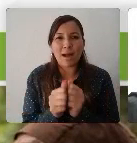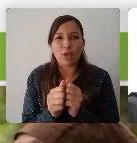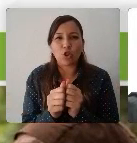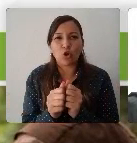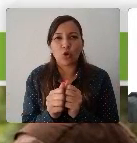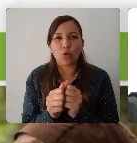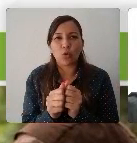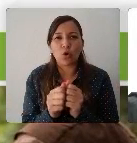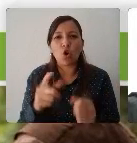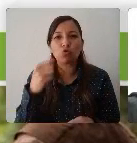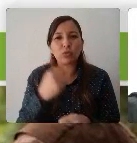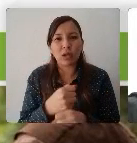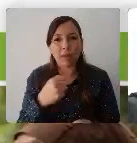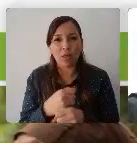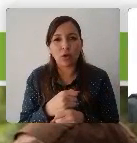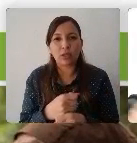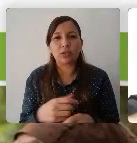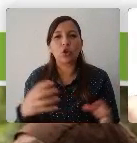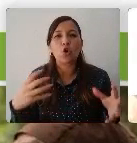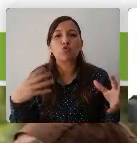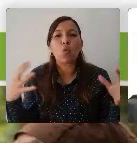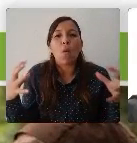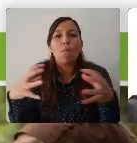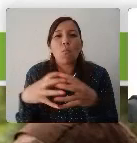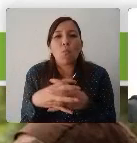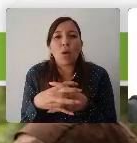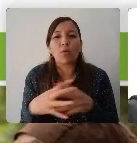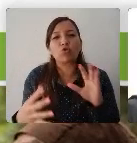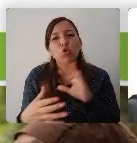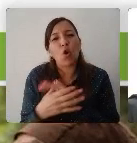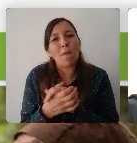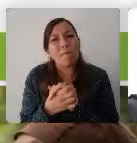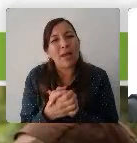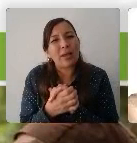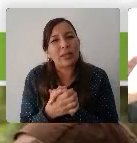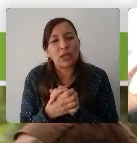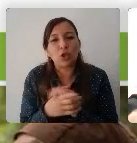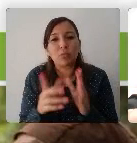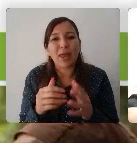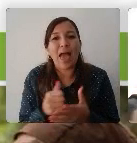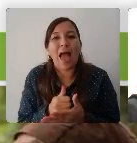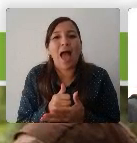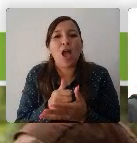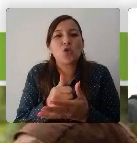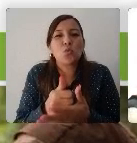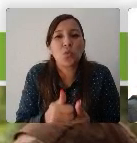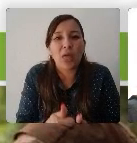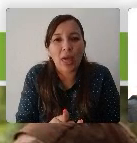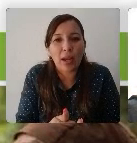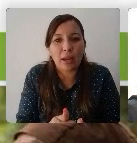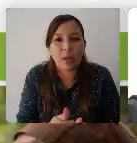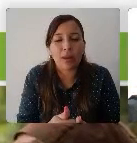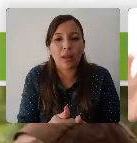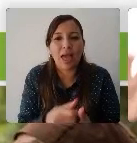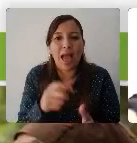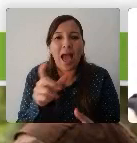poder protegerlos y para poder conservar estos territorios para las futuras generaciones. Entonces estamos hablando de territorios en los cuales,